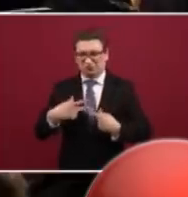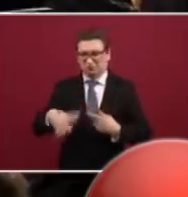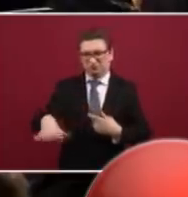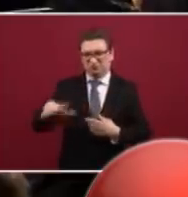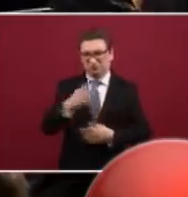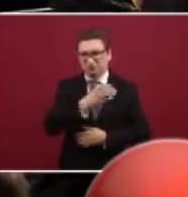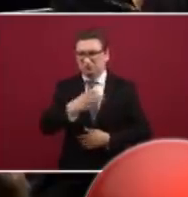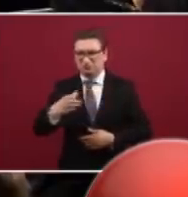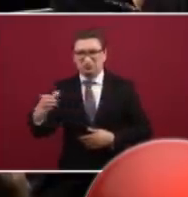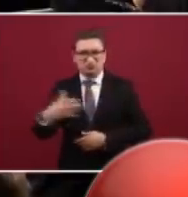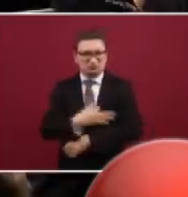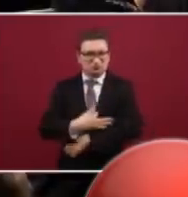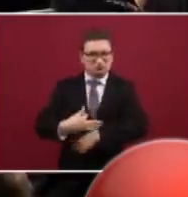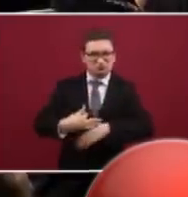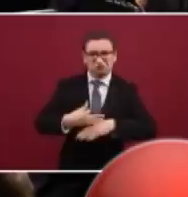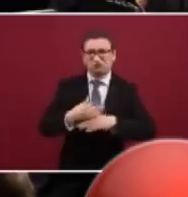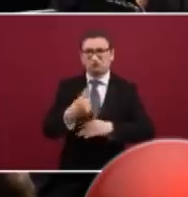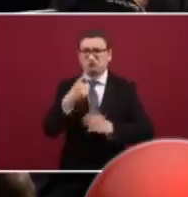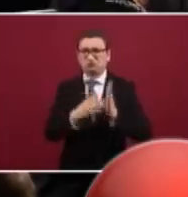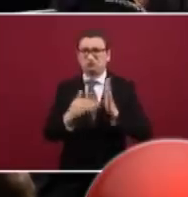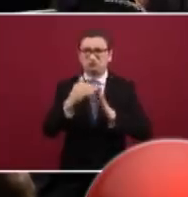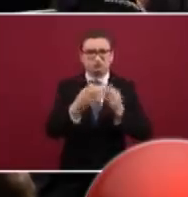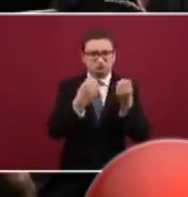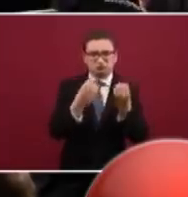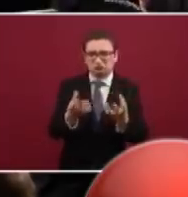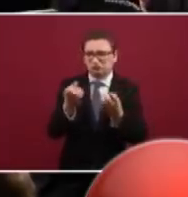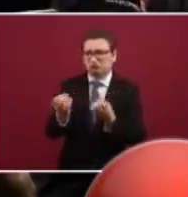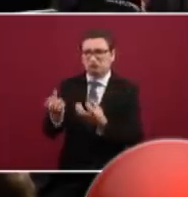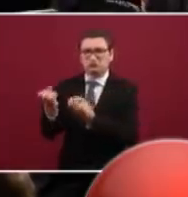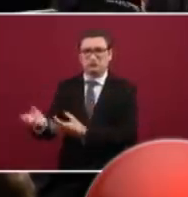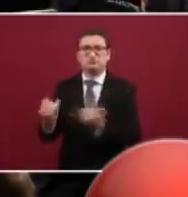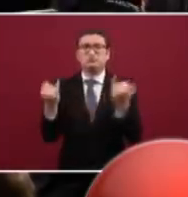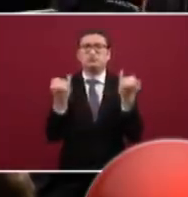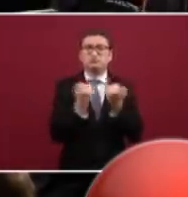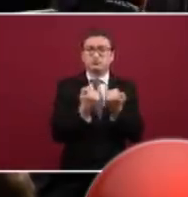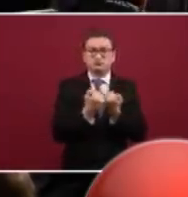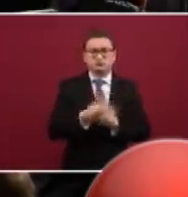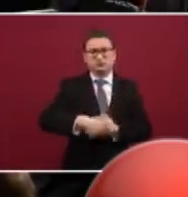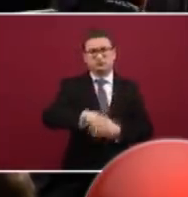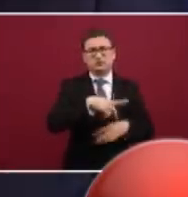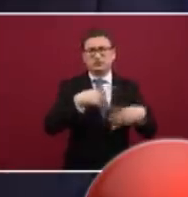y se pone de lado a los trabajadores.